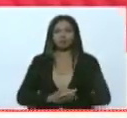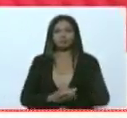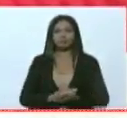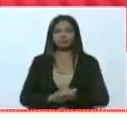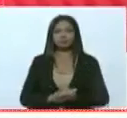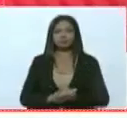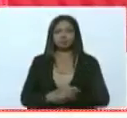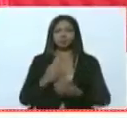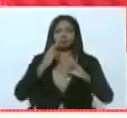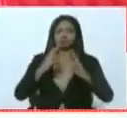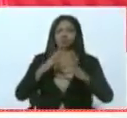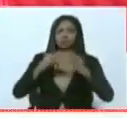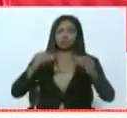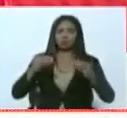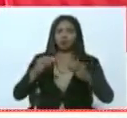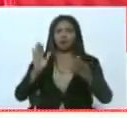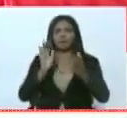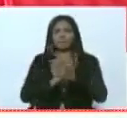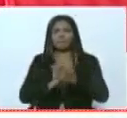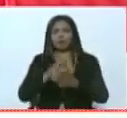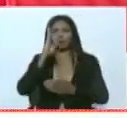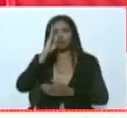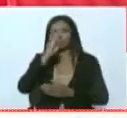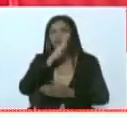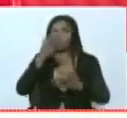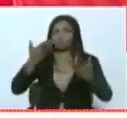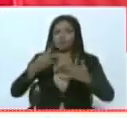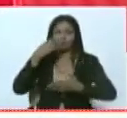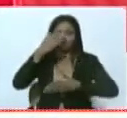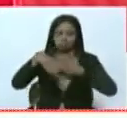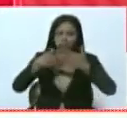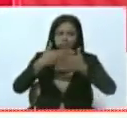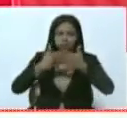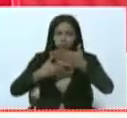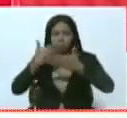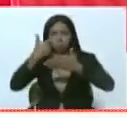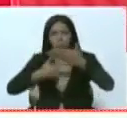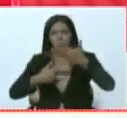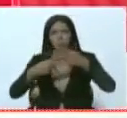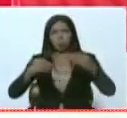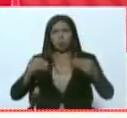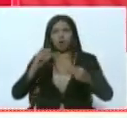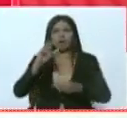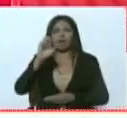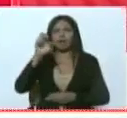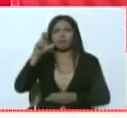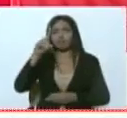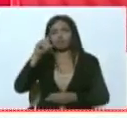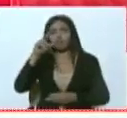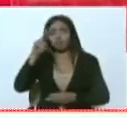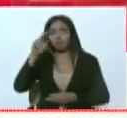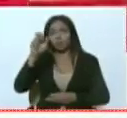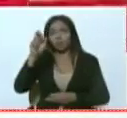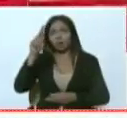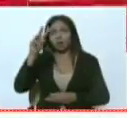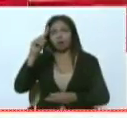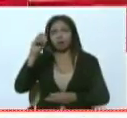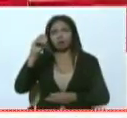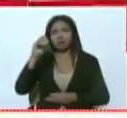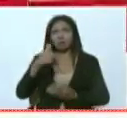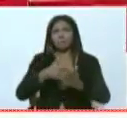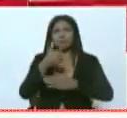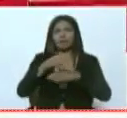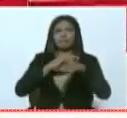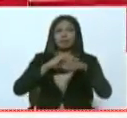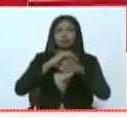los reportes del compañero Diosdado Cabello y del compañero Eduardo Piñate. Eduardo Piñate, además de ministro